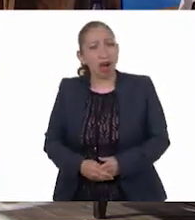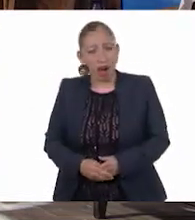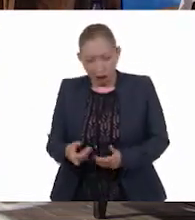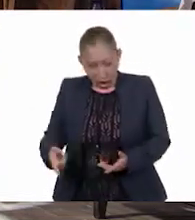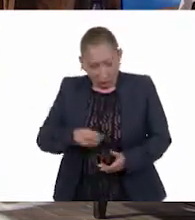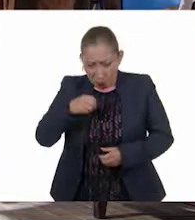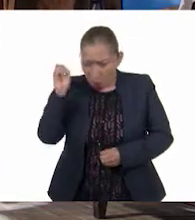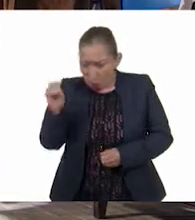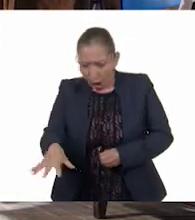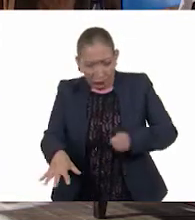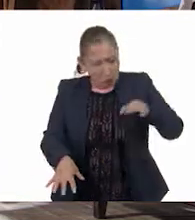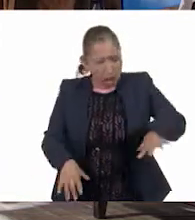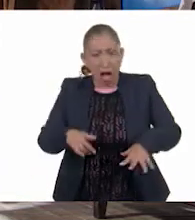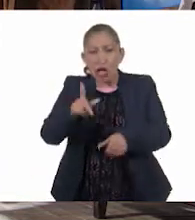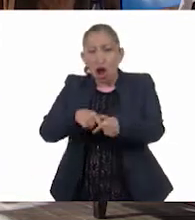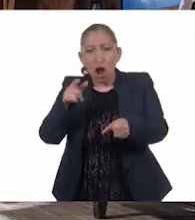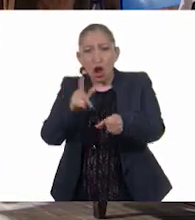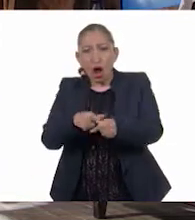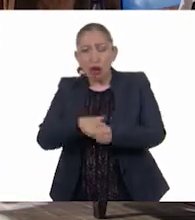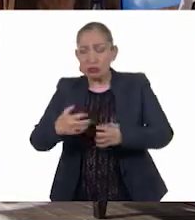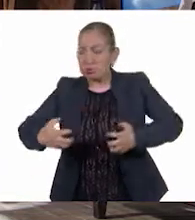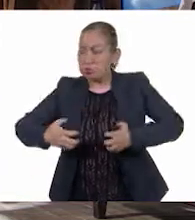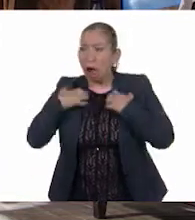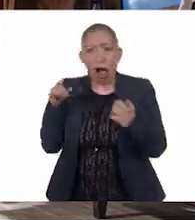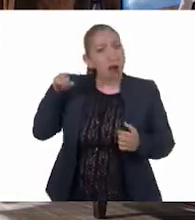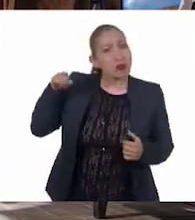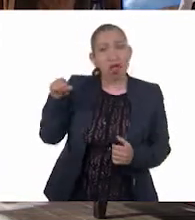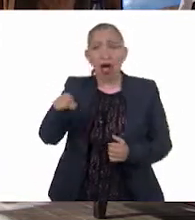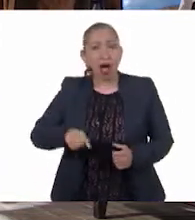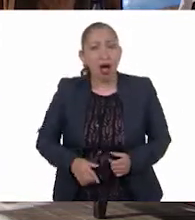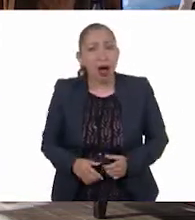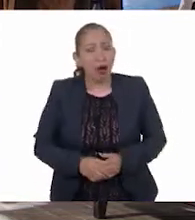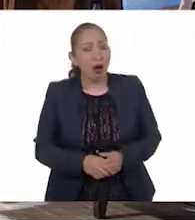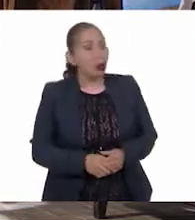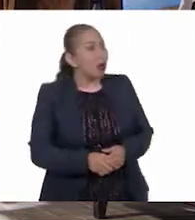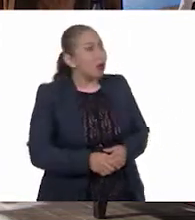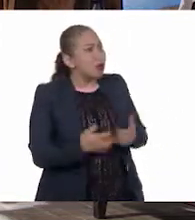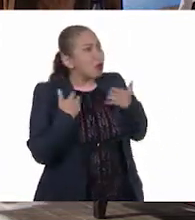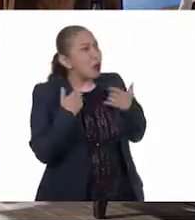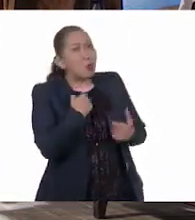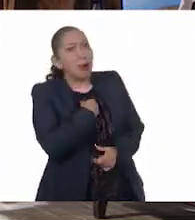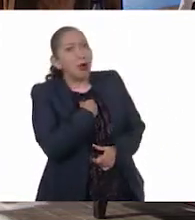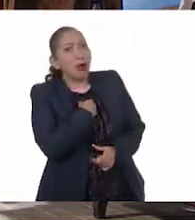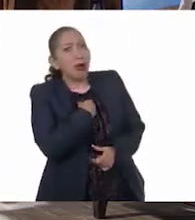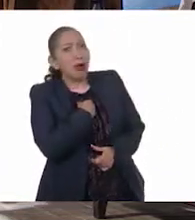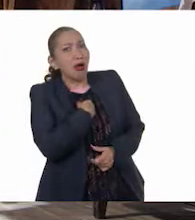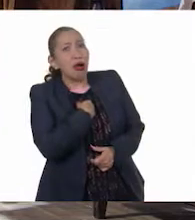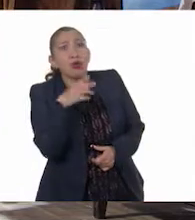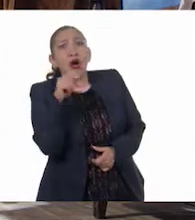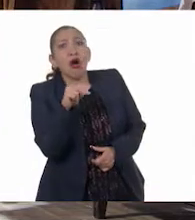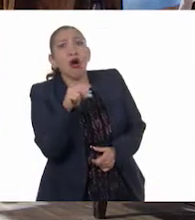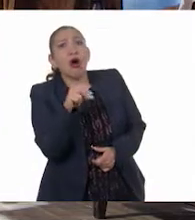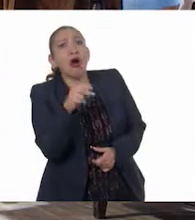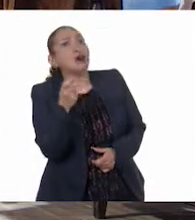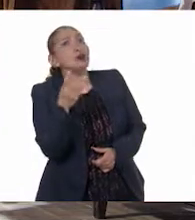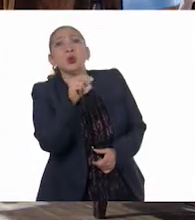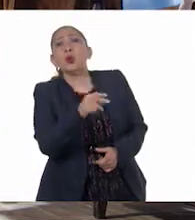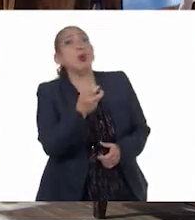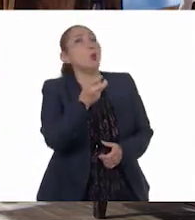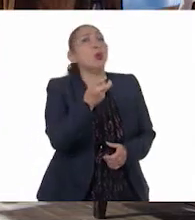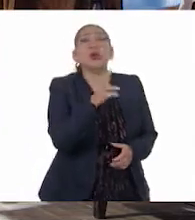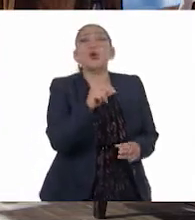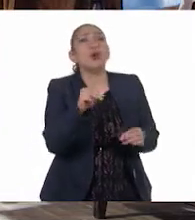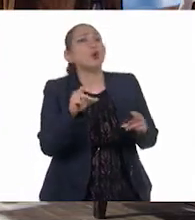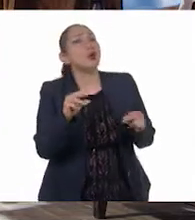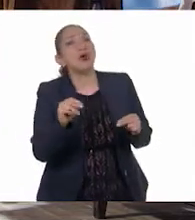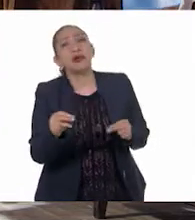derramó esta pintura! ¡Estoy furiosa contigo, Lolo! ¡Ah! ¿Furiosa? ¡Oh! ¡No! ¡Eso no! ¡No,